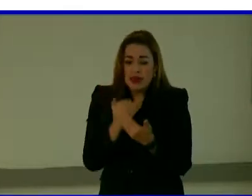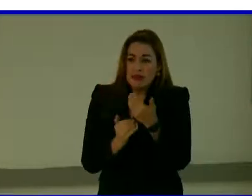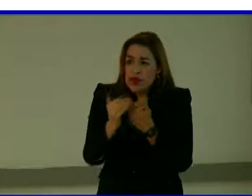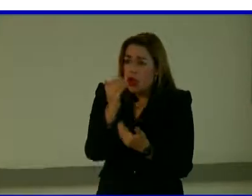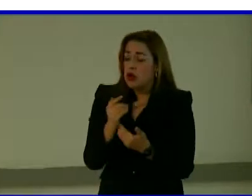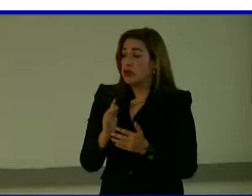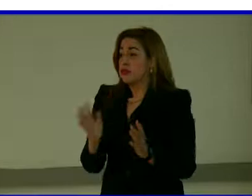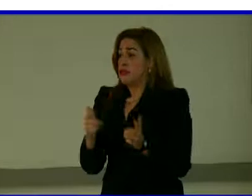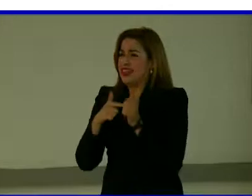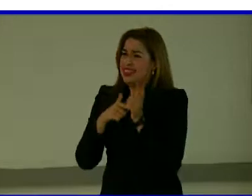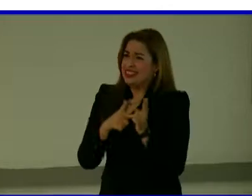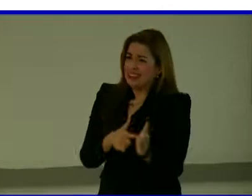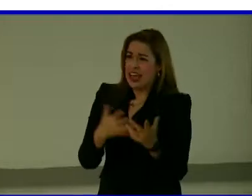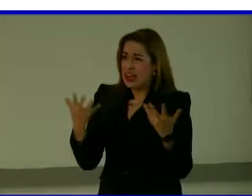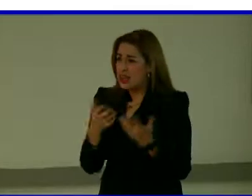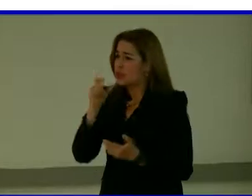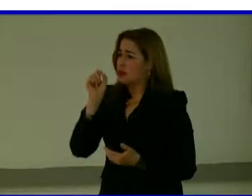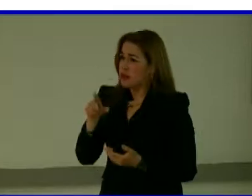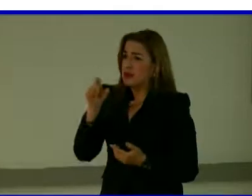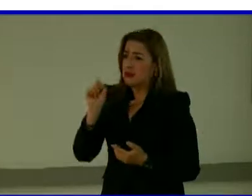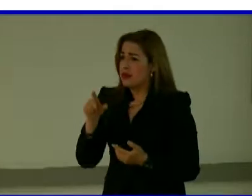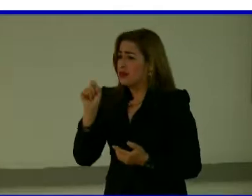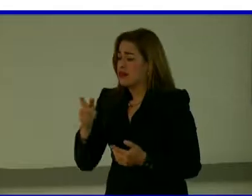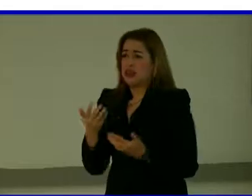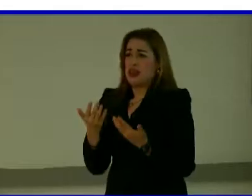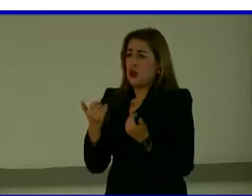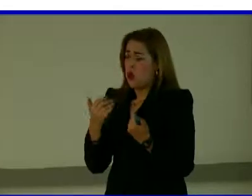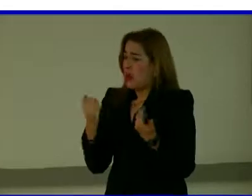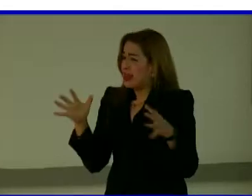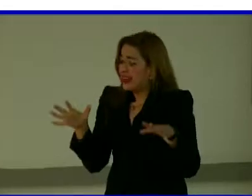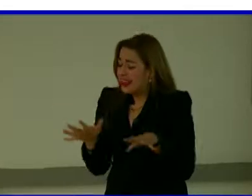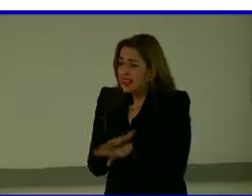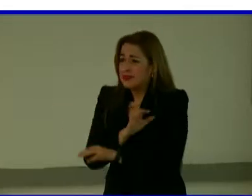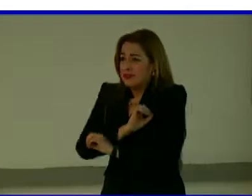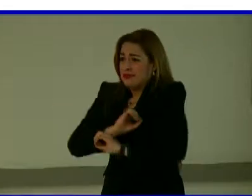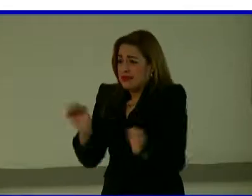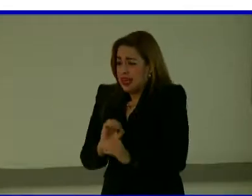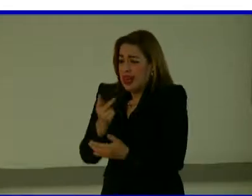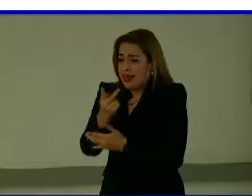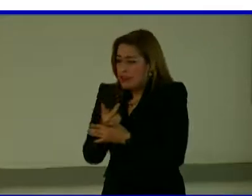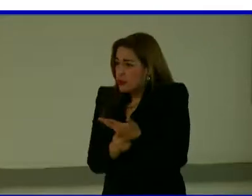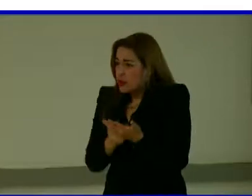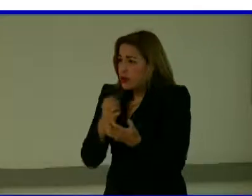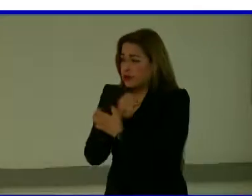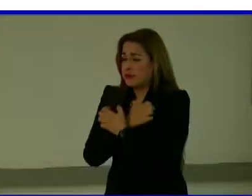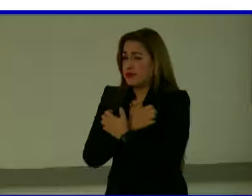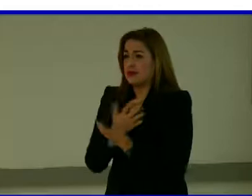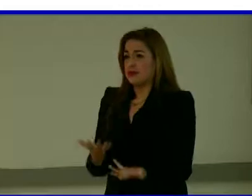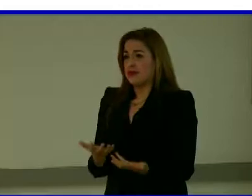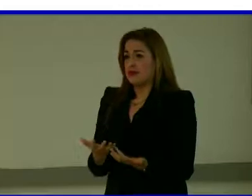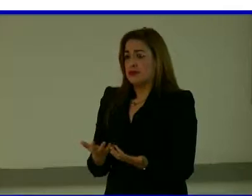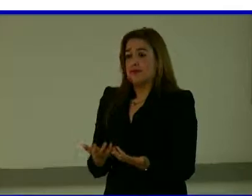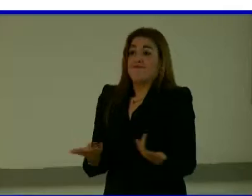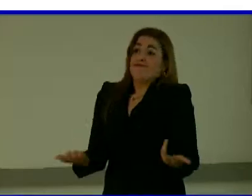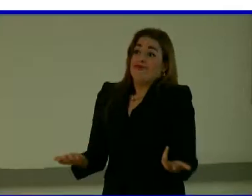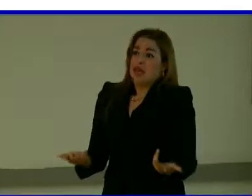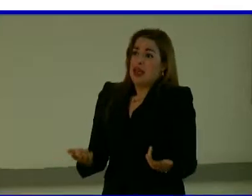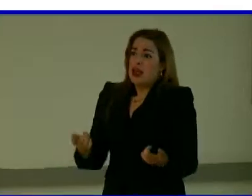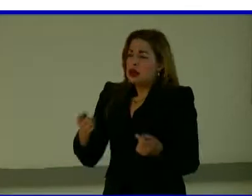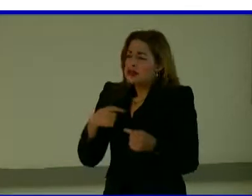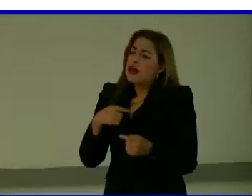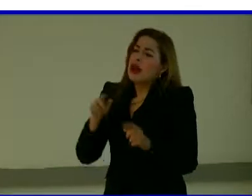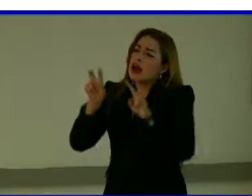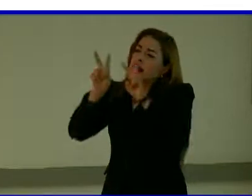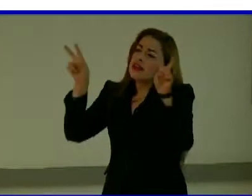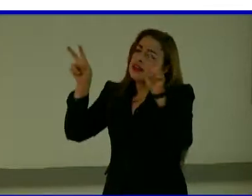mismo? Como Rufino dijo, como decía Einstein, la definición de locura es hacer lo mismo